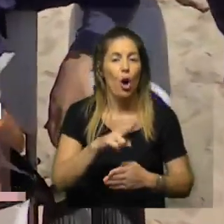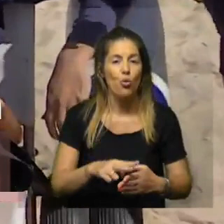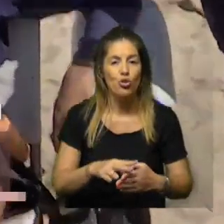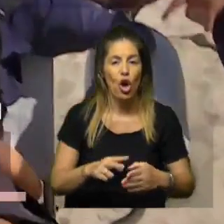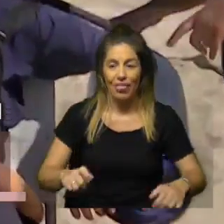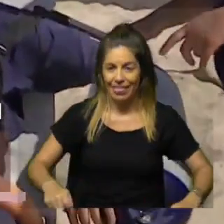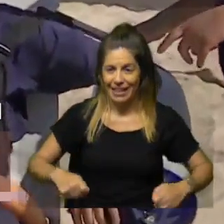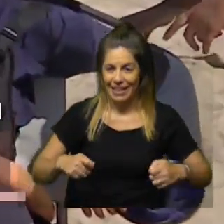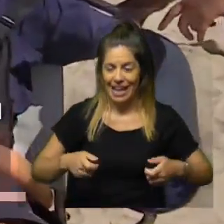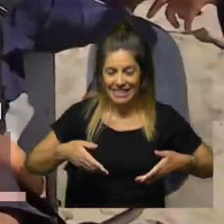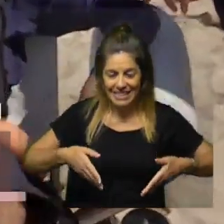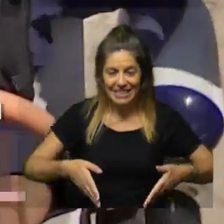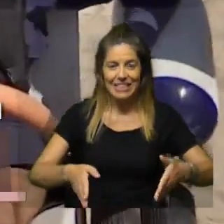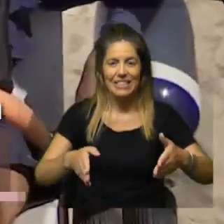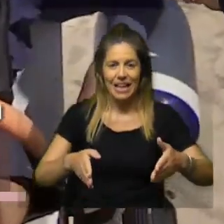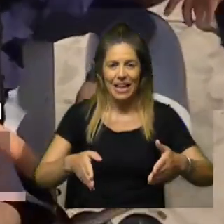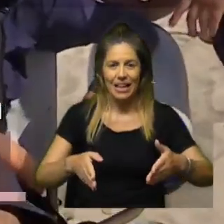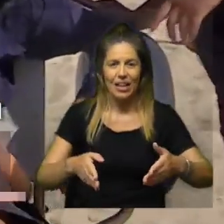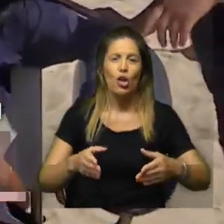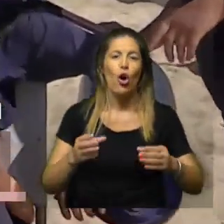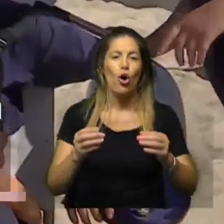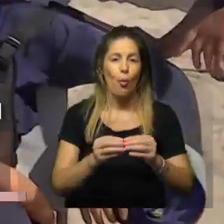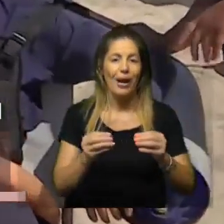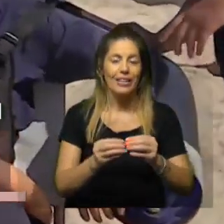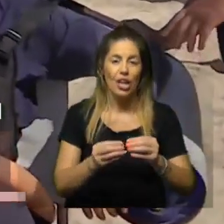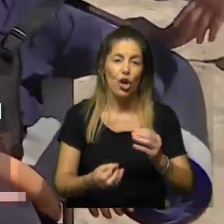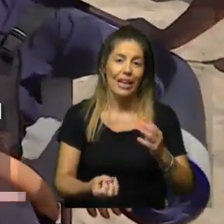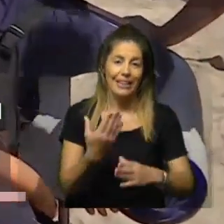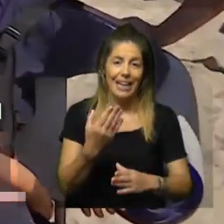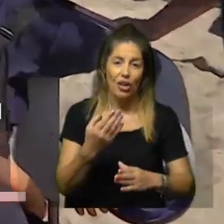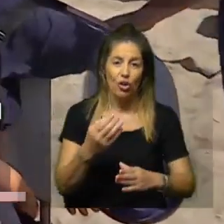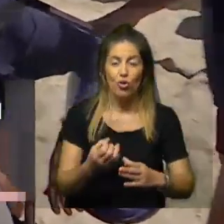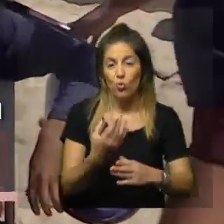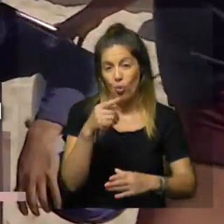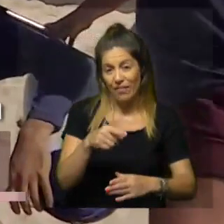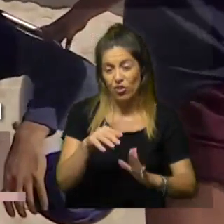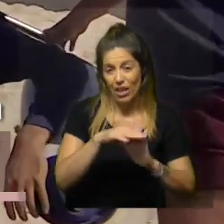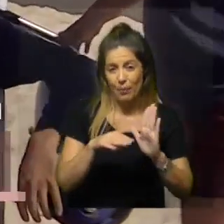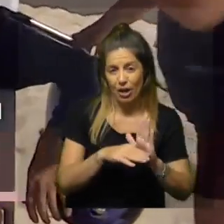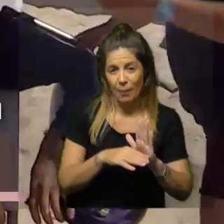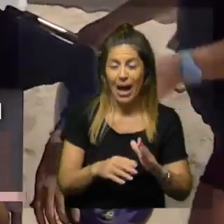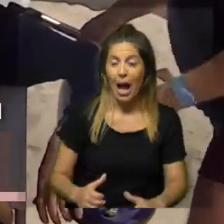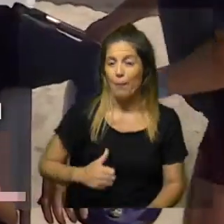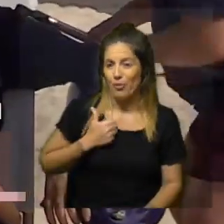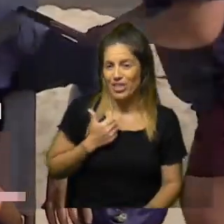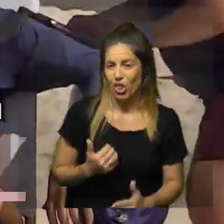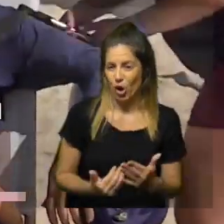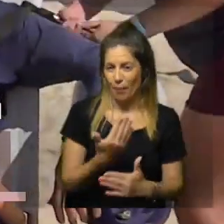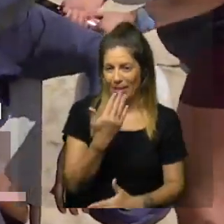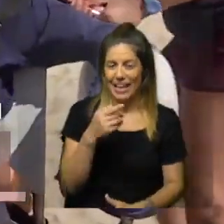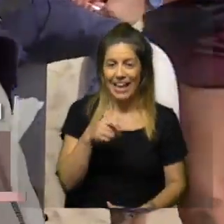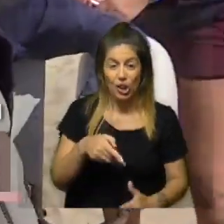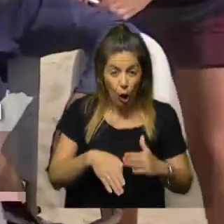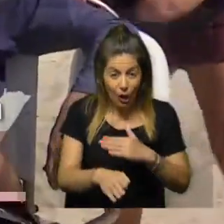anfibias. Ahí con compas que entraron este año nuevos al programa. Así que bueno, estamos a full aprovechando ahí la mañana. ¿Esto entra al agua,